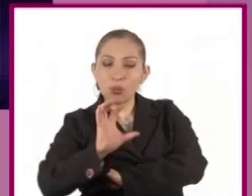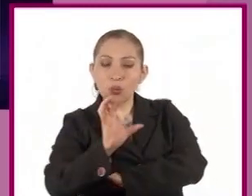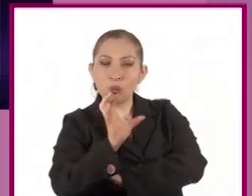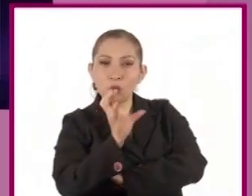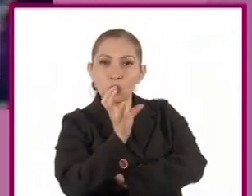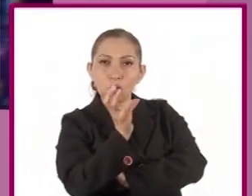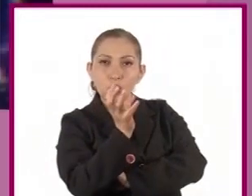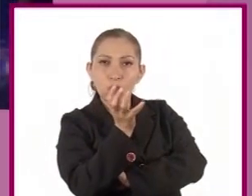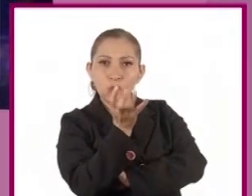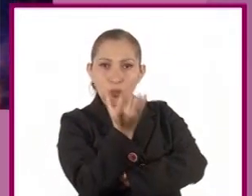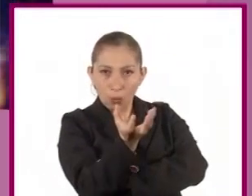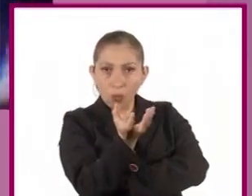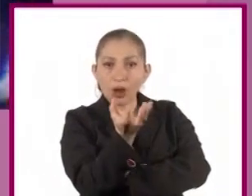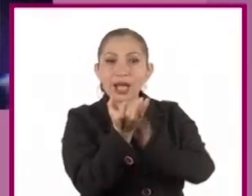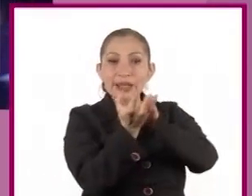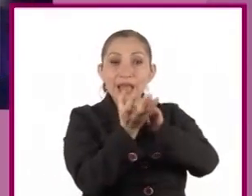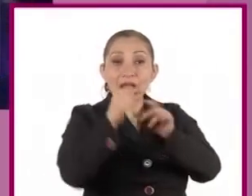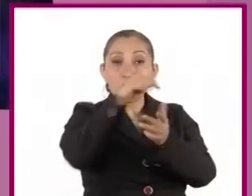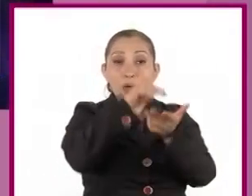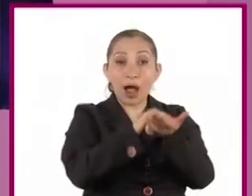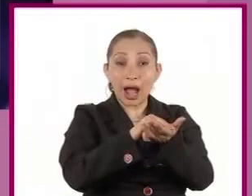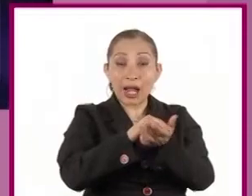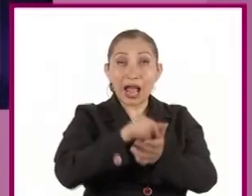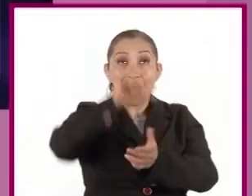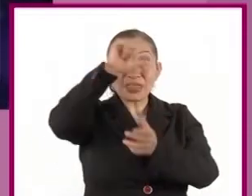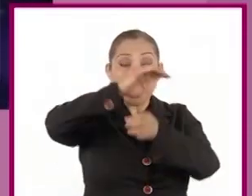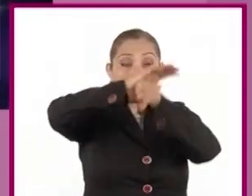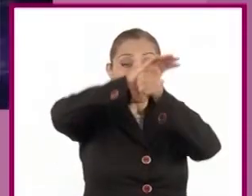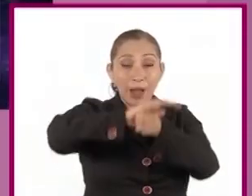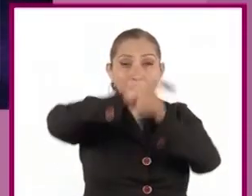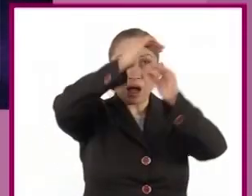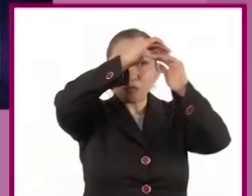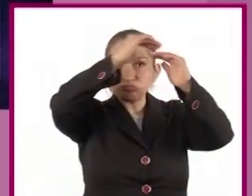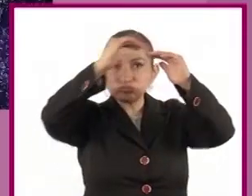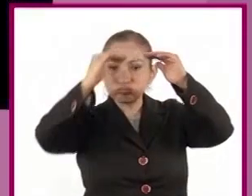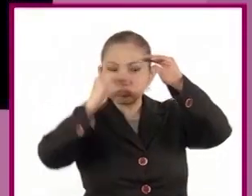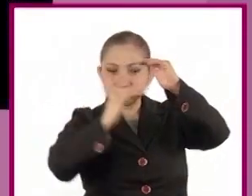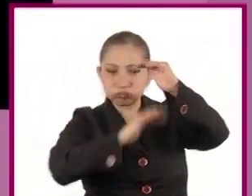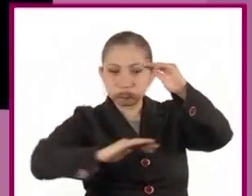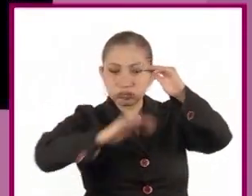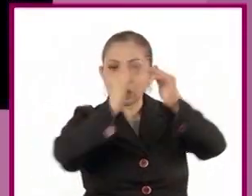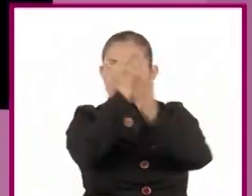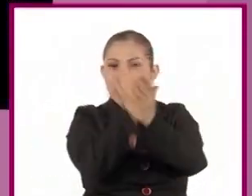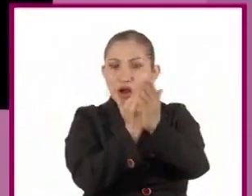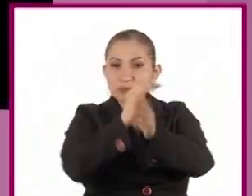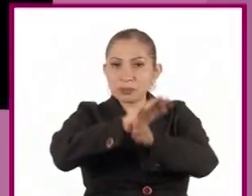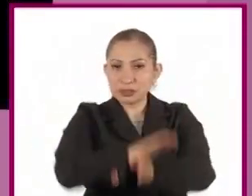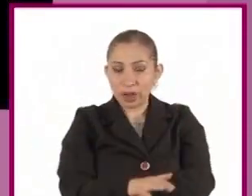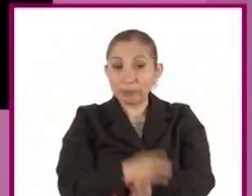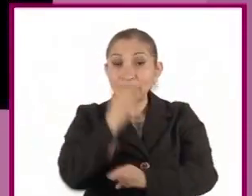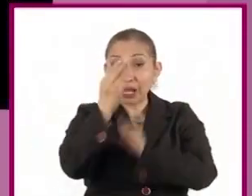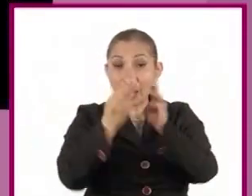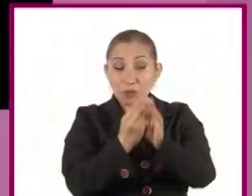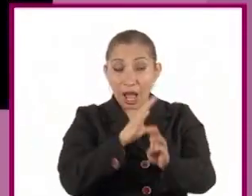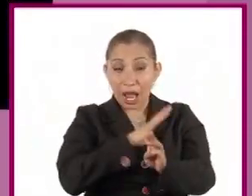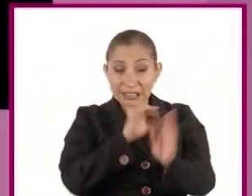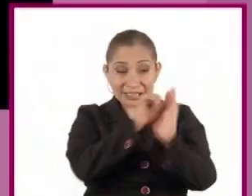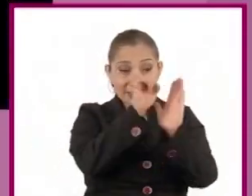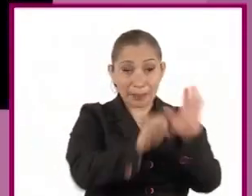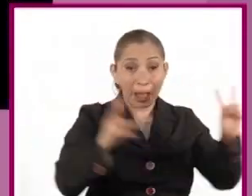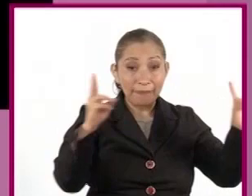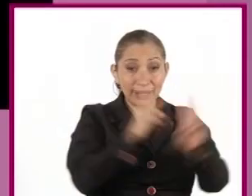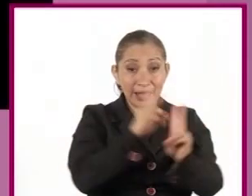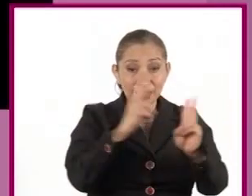rotación de la Tierra y va de las regiones de alta presión a las de baja presión. A nivel mundial, se producen varios sistemas de